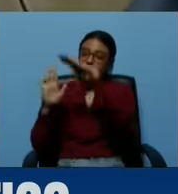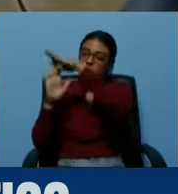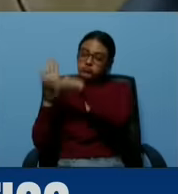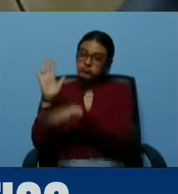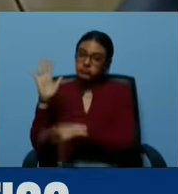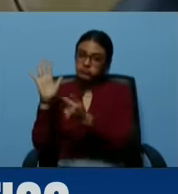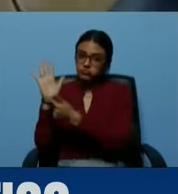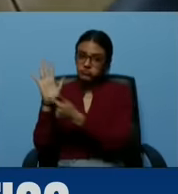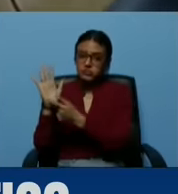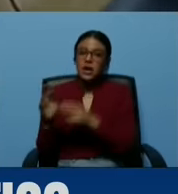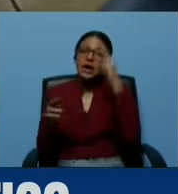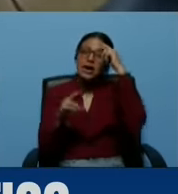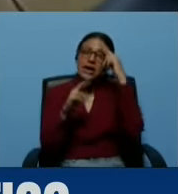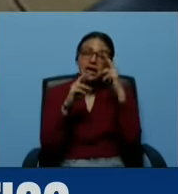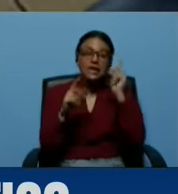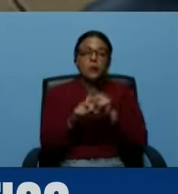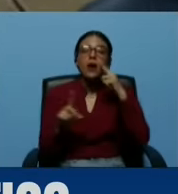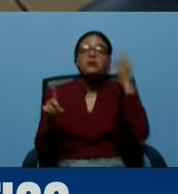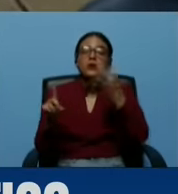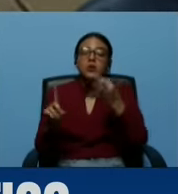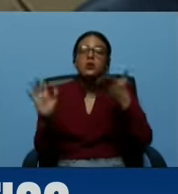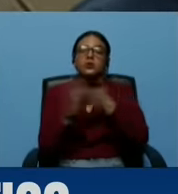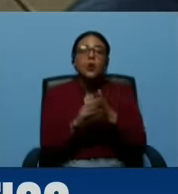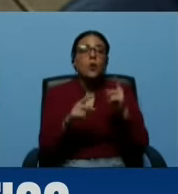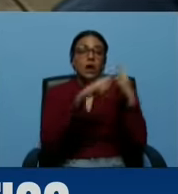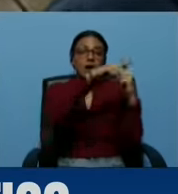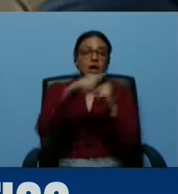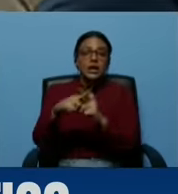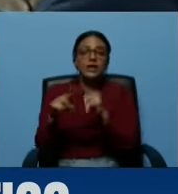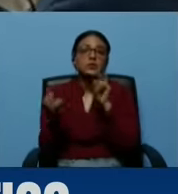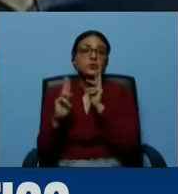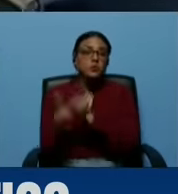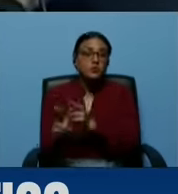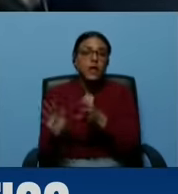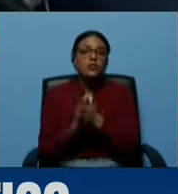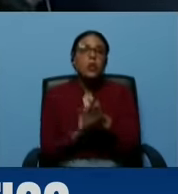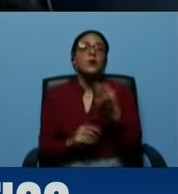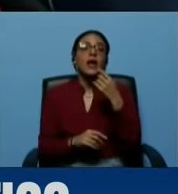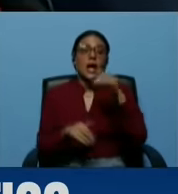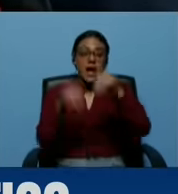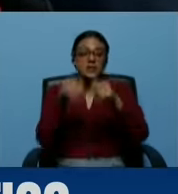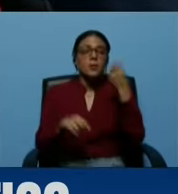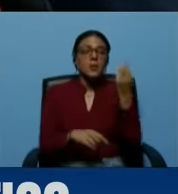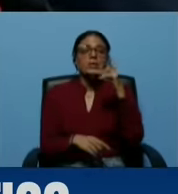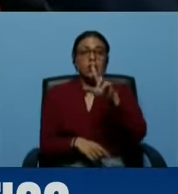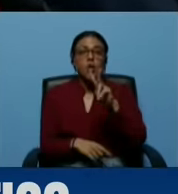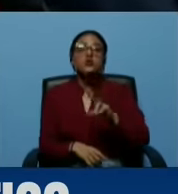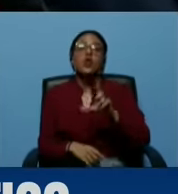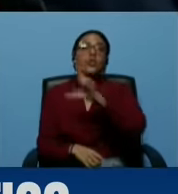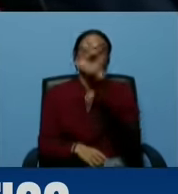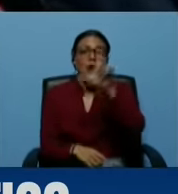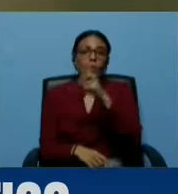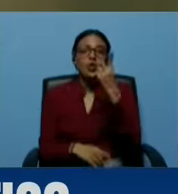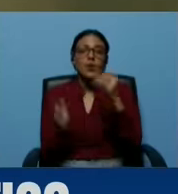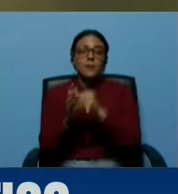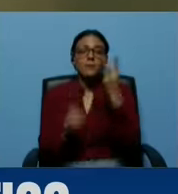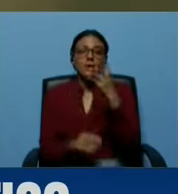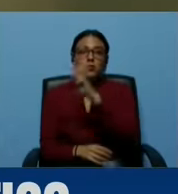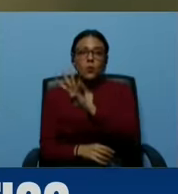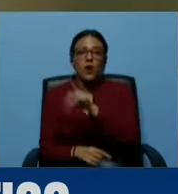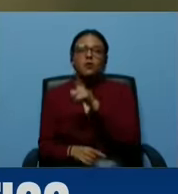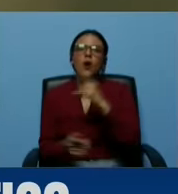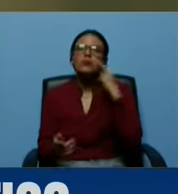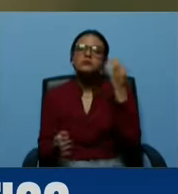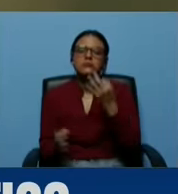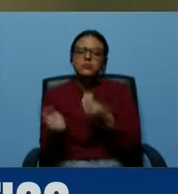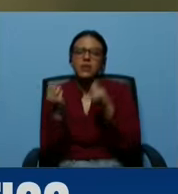Reconocimiento de resultados de la elección presidencial del 28 de julio de 2024. Allí se